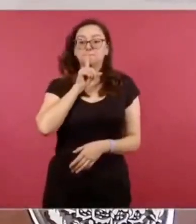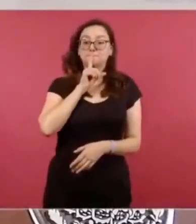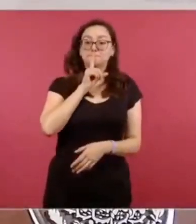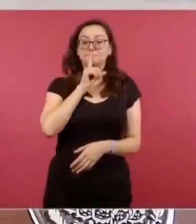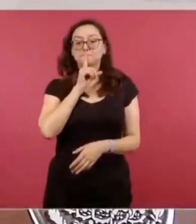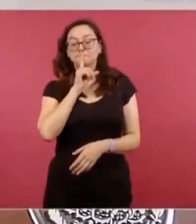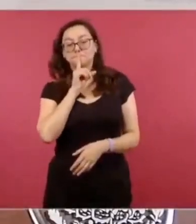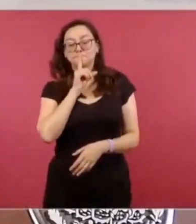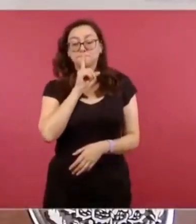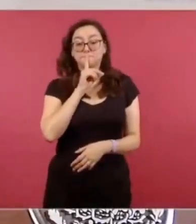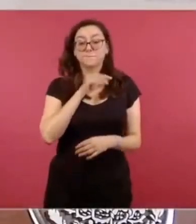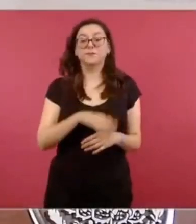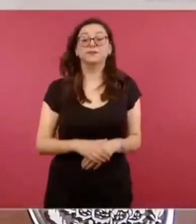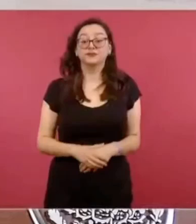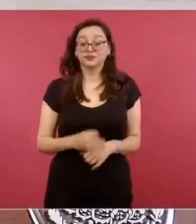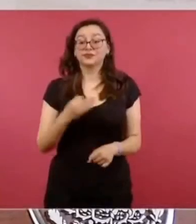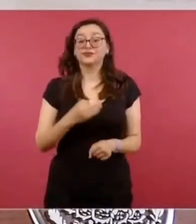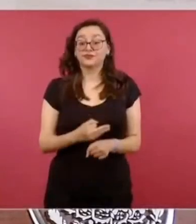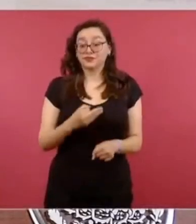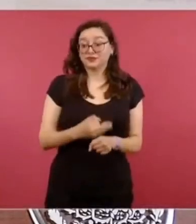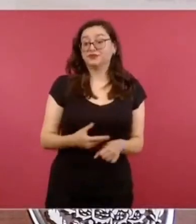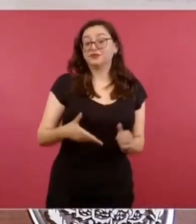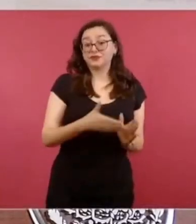No, no, no, estamos viviendo un tiempo